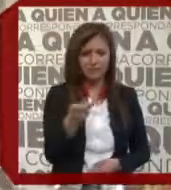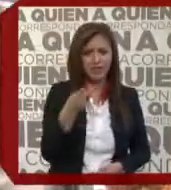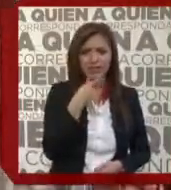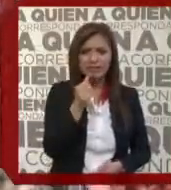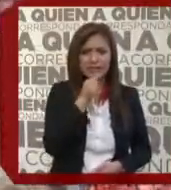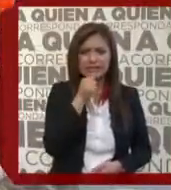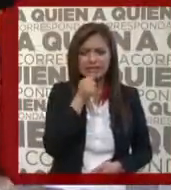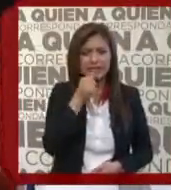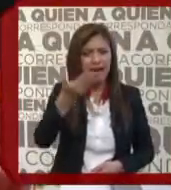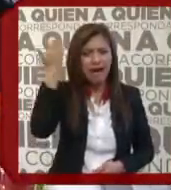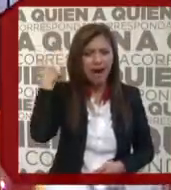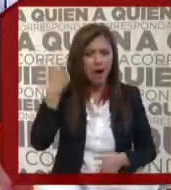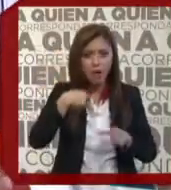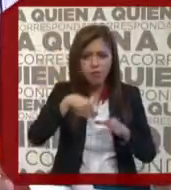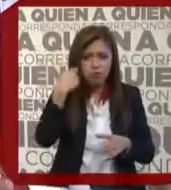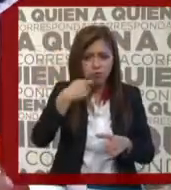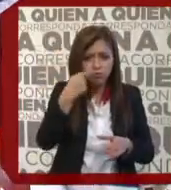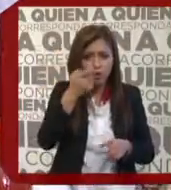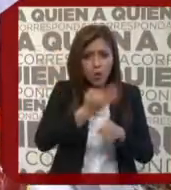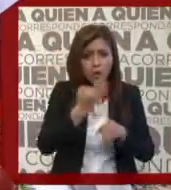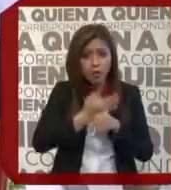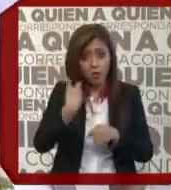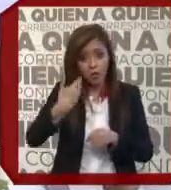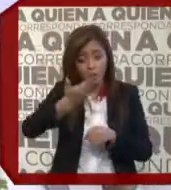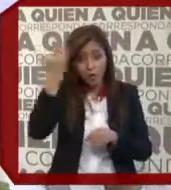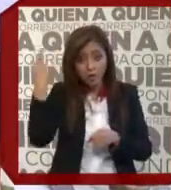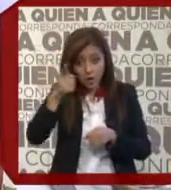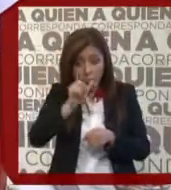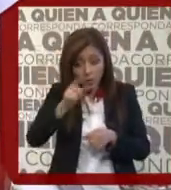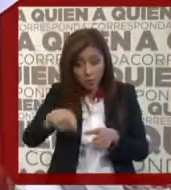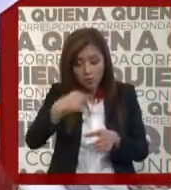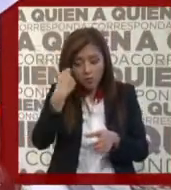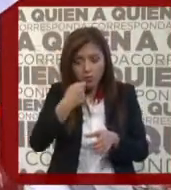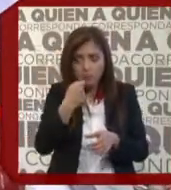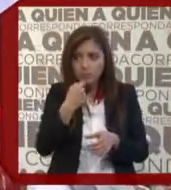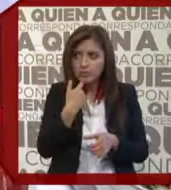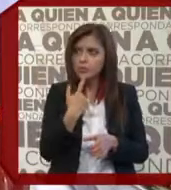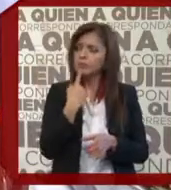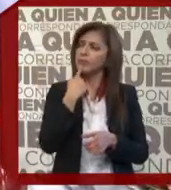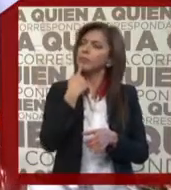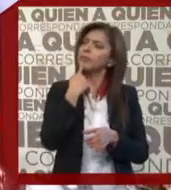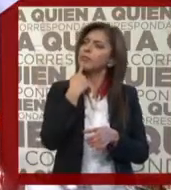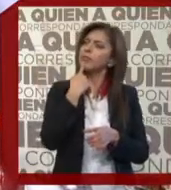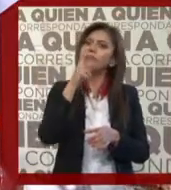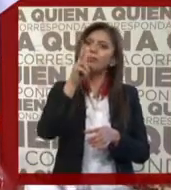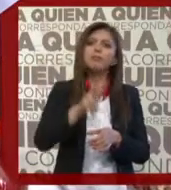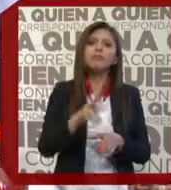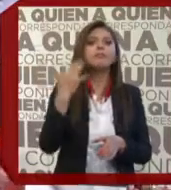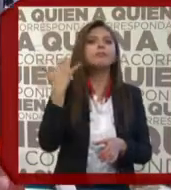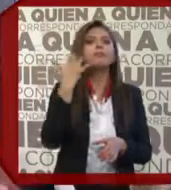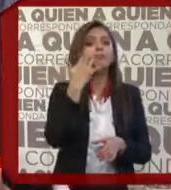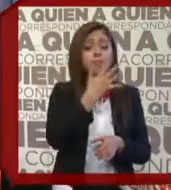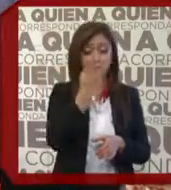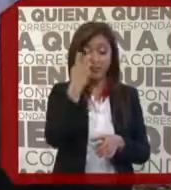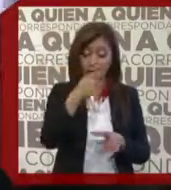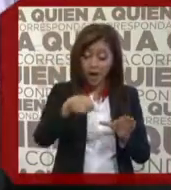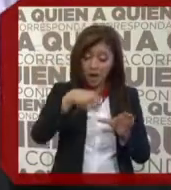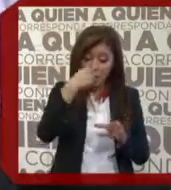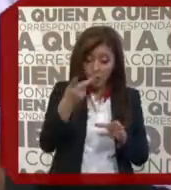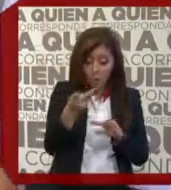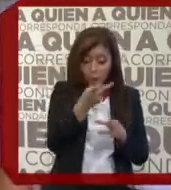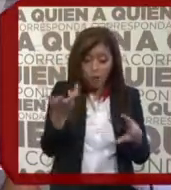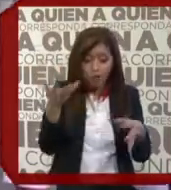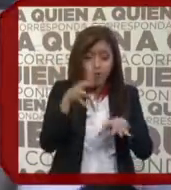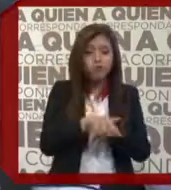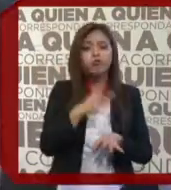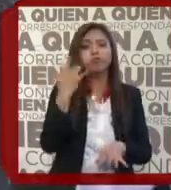No sé cuál está aquí tu secreto porque algo cambió el sabor que está riquísimo. Este está espectacular, pero